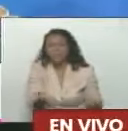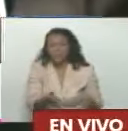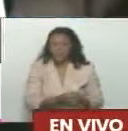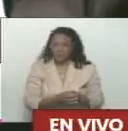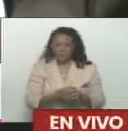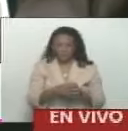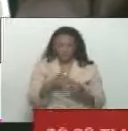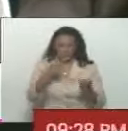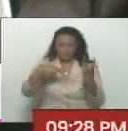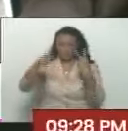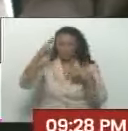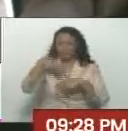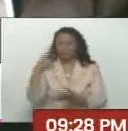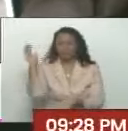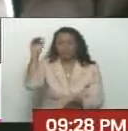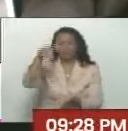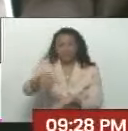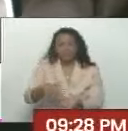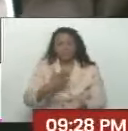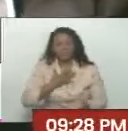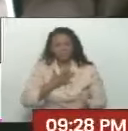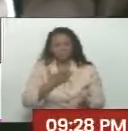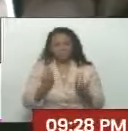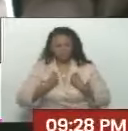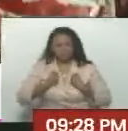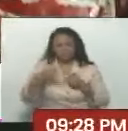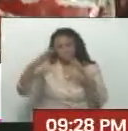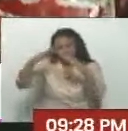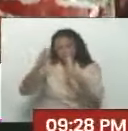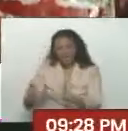Yo me la pasaba en Ocumare y en Cata.